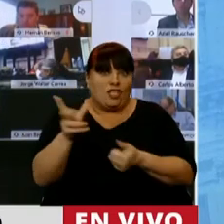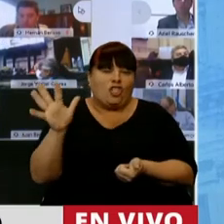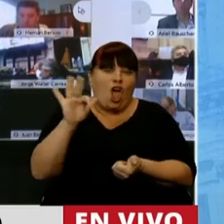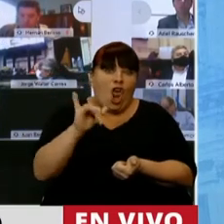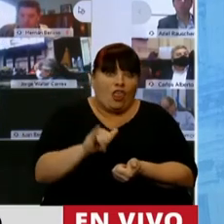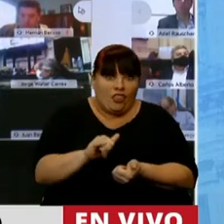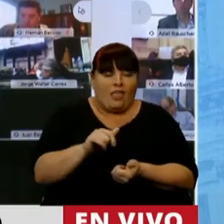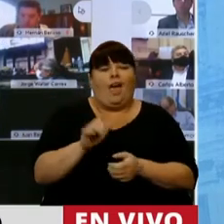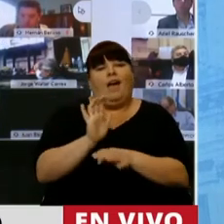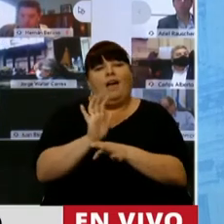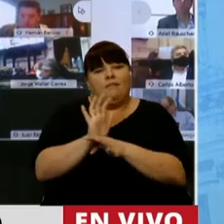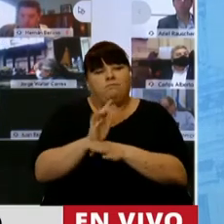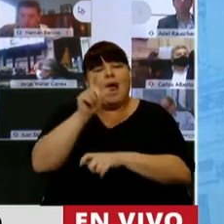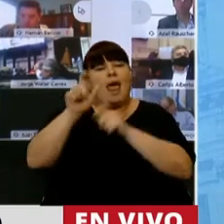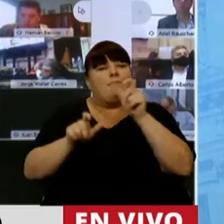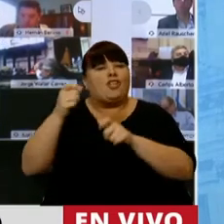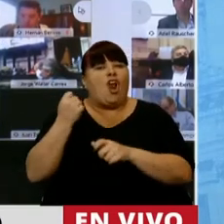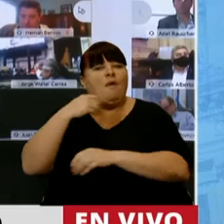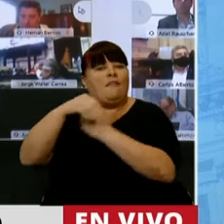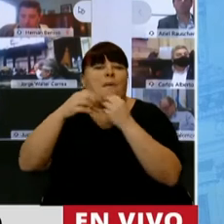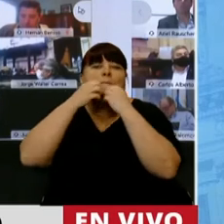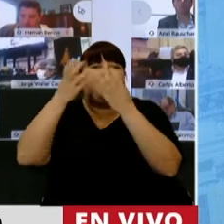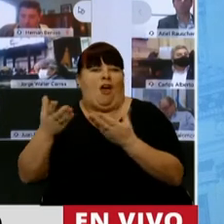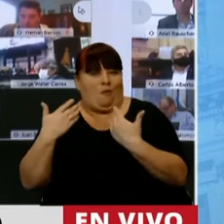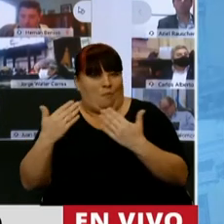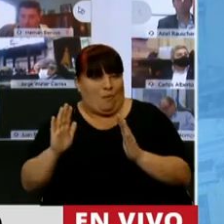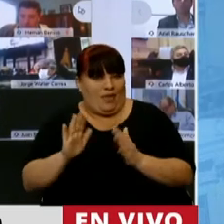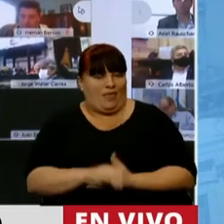a día implicará para las economías familiares.